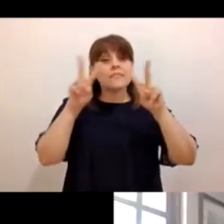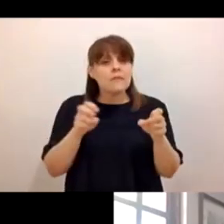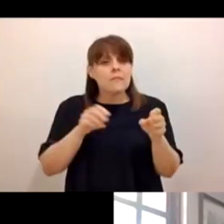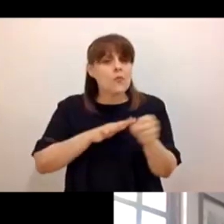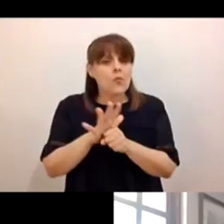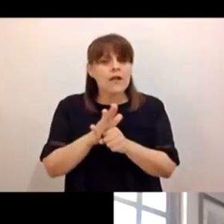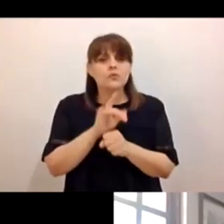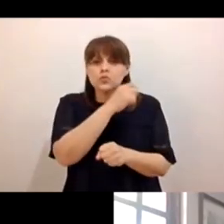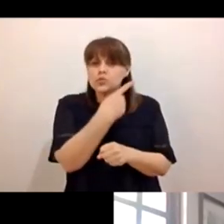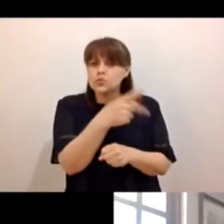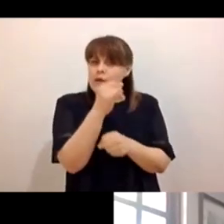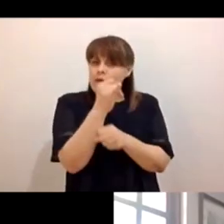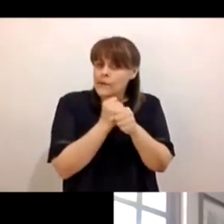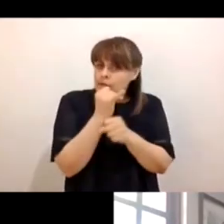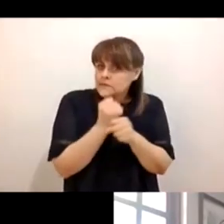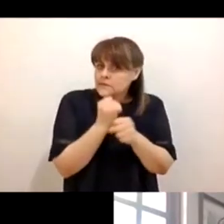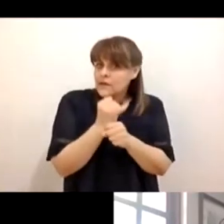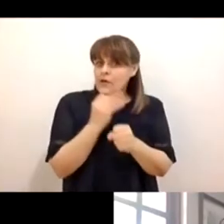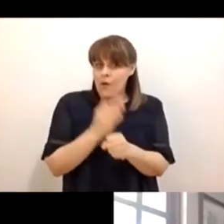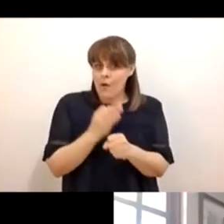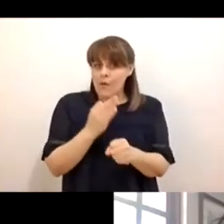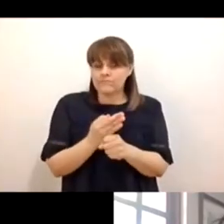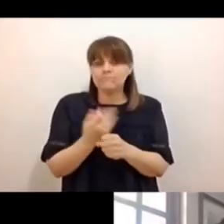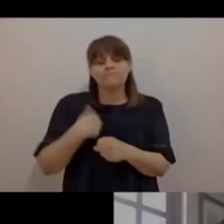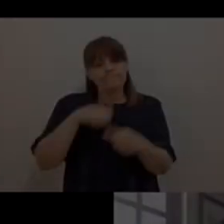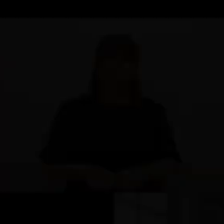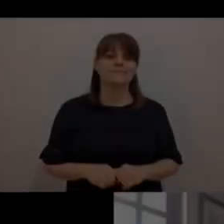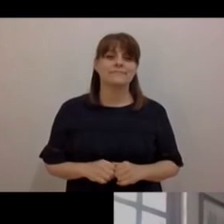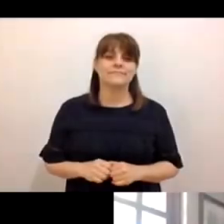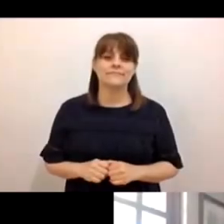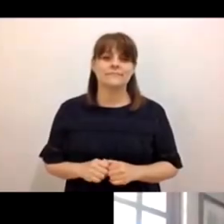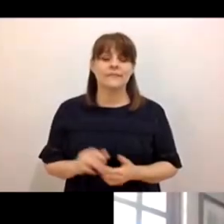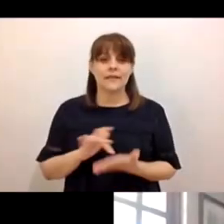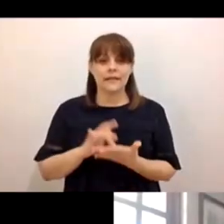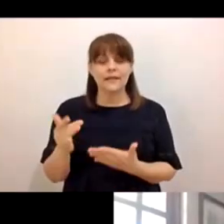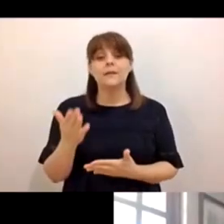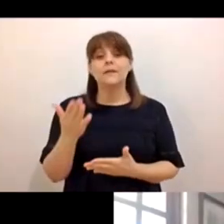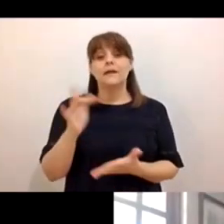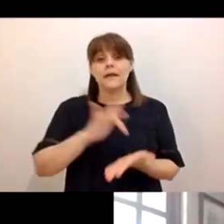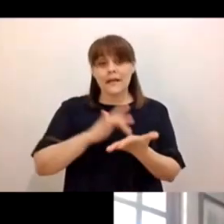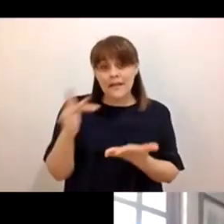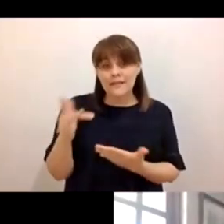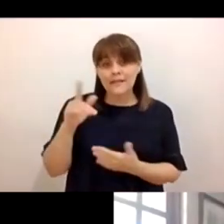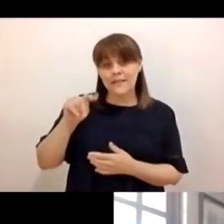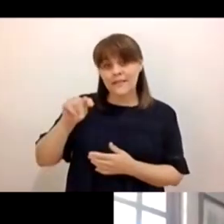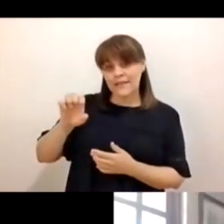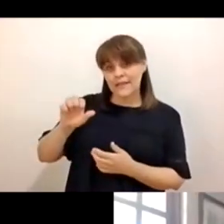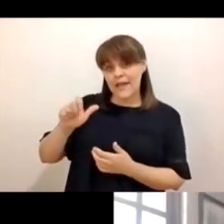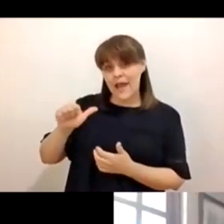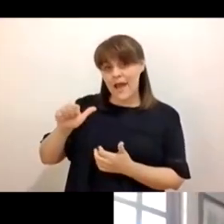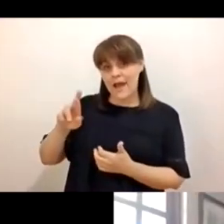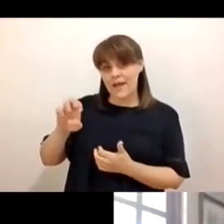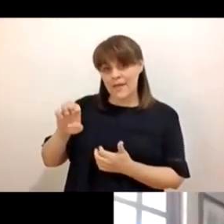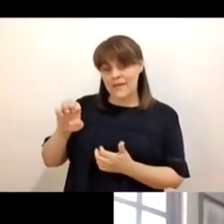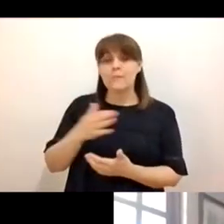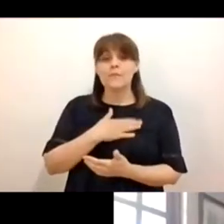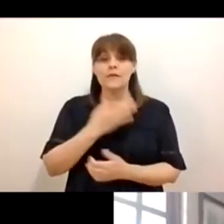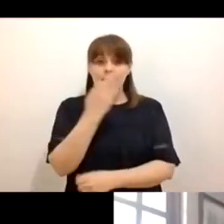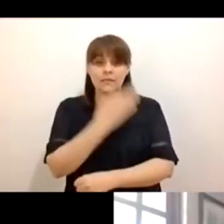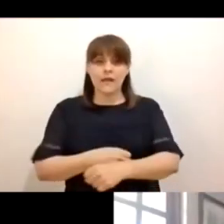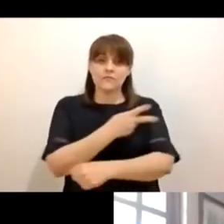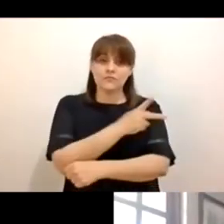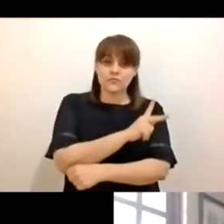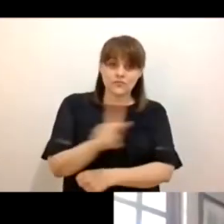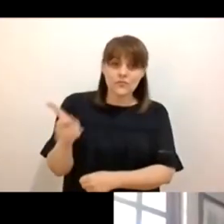en este momento y pues te escuchamos con mucho interés muchas gracias te haría buenas tardes a todas y a